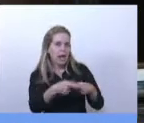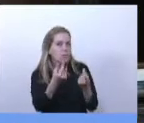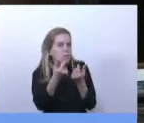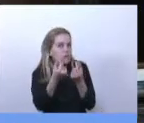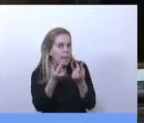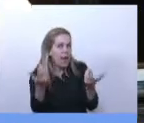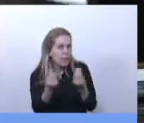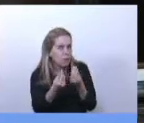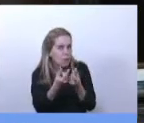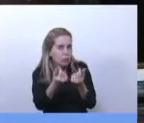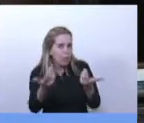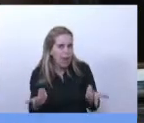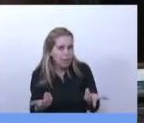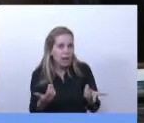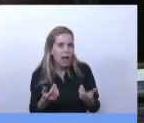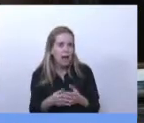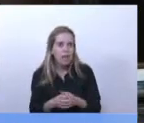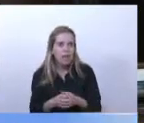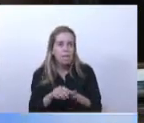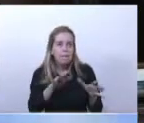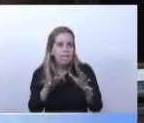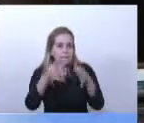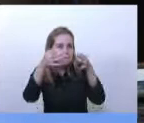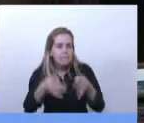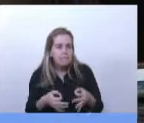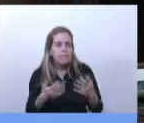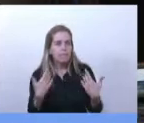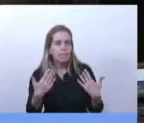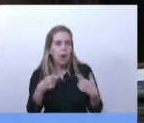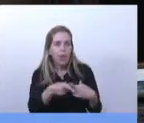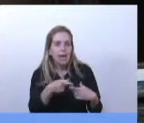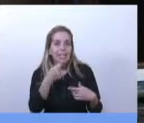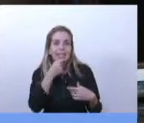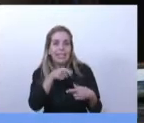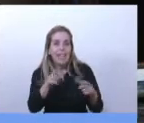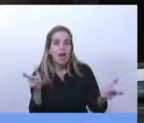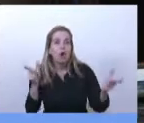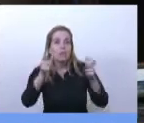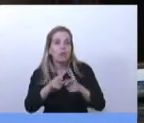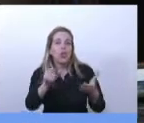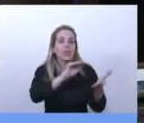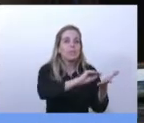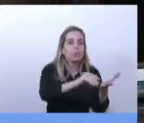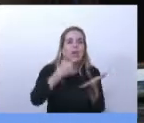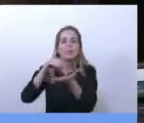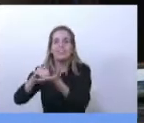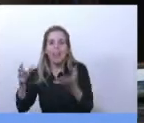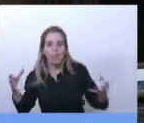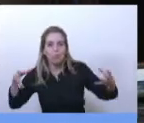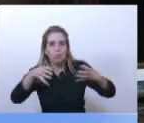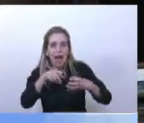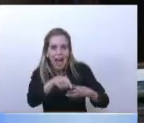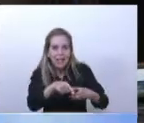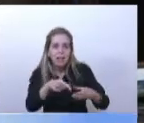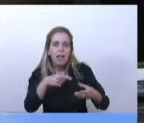estamos hablando de poder tener la posibilidad a través de esa comisión bicameral de influir acerca de